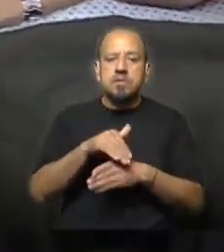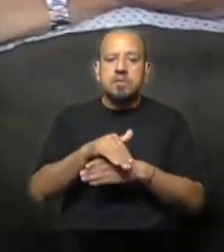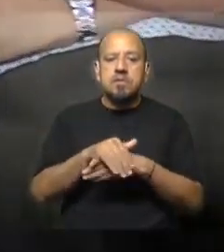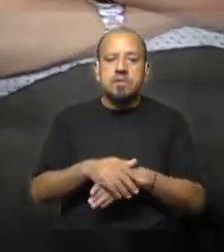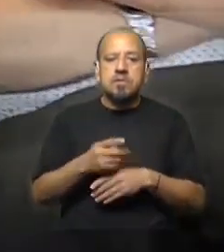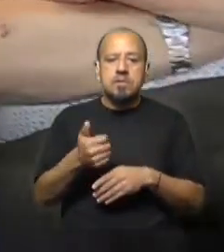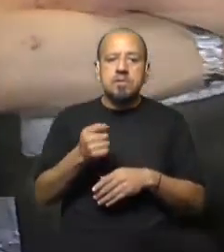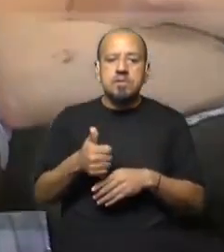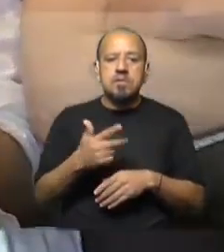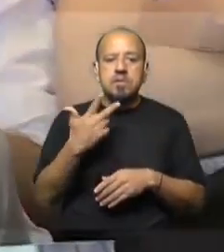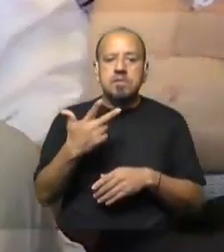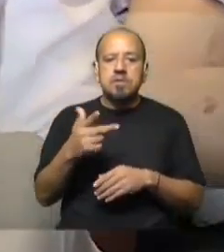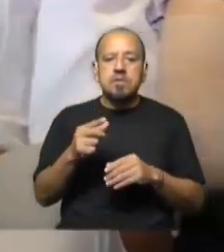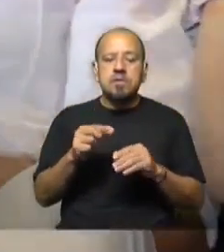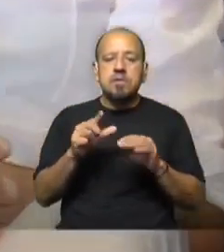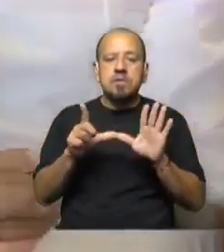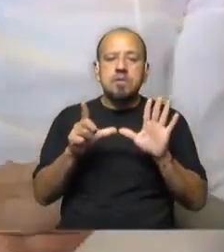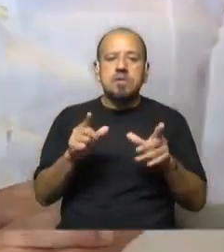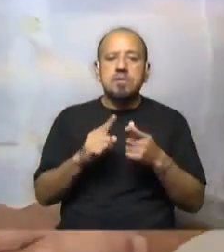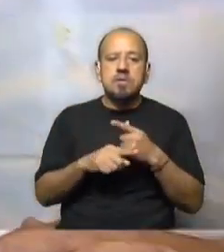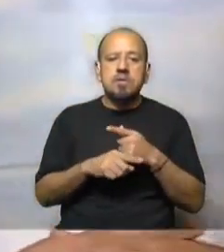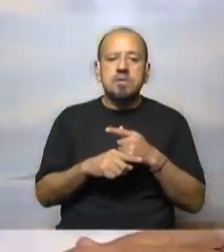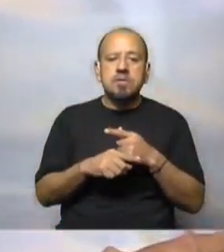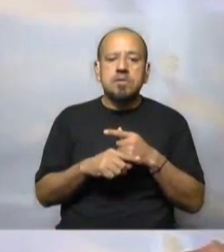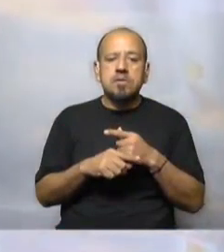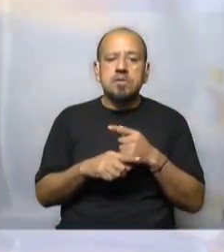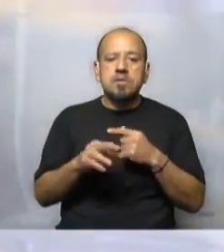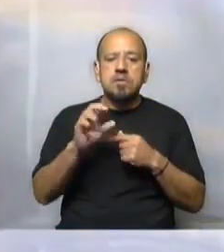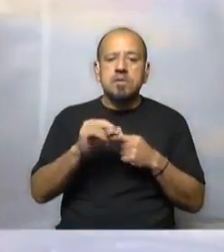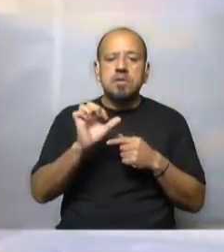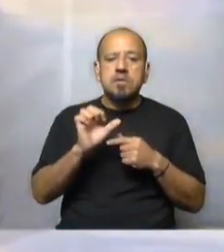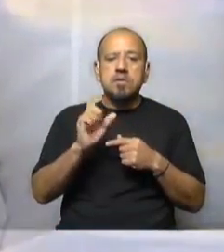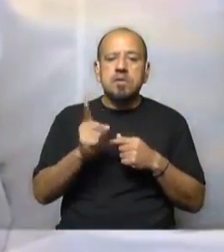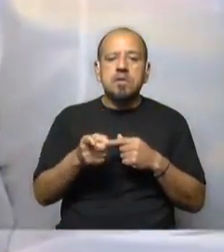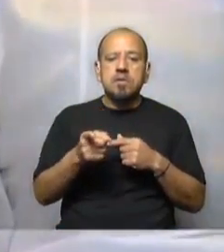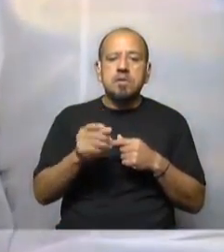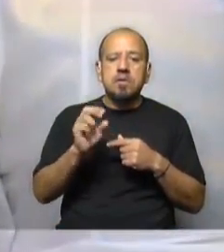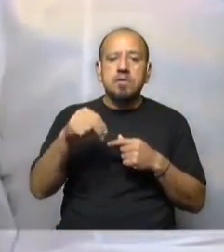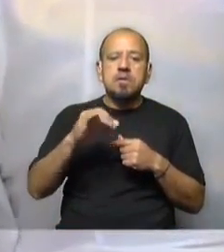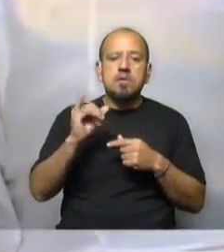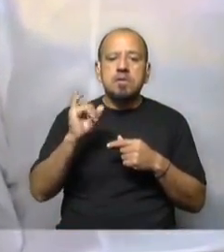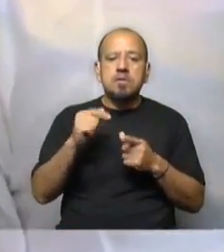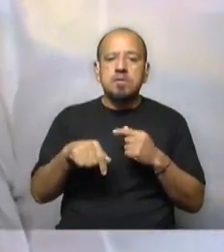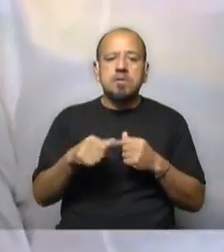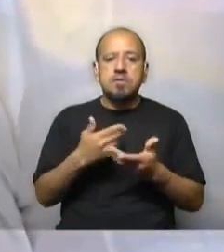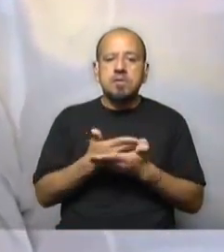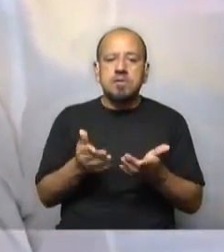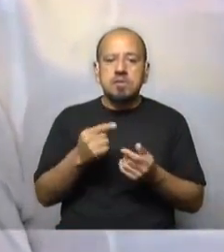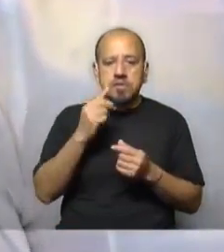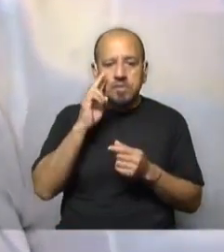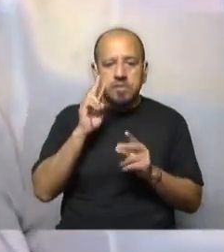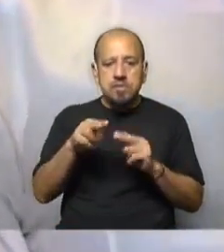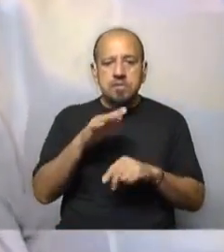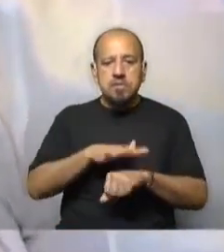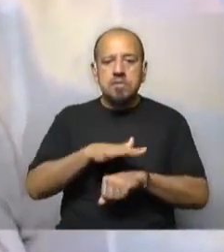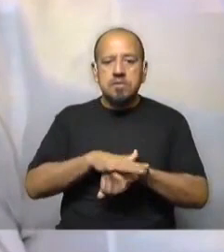Rivera 3377, Hotel Regency Way. Bueno, pueden presenciar un